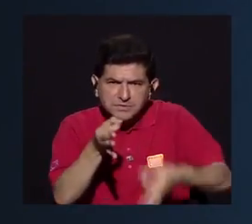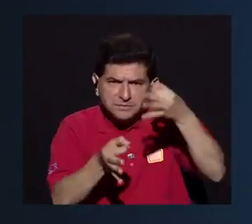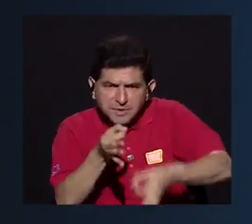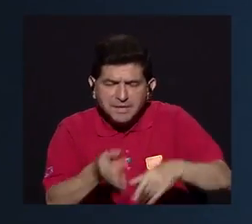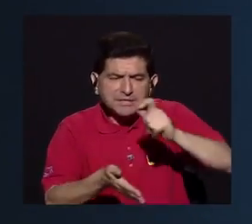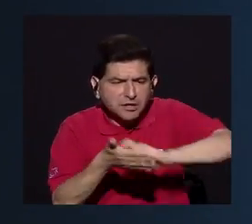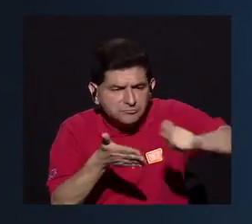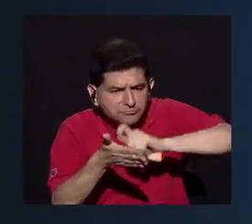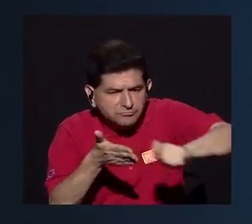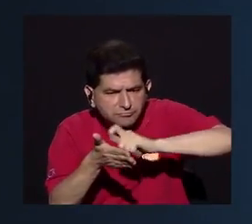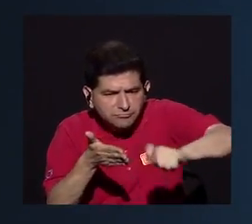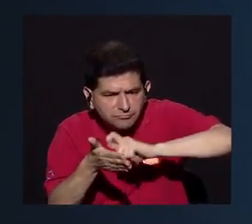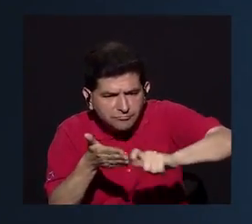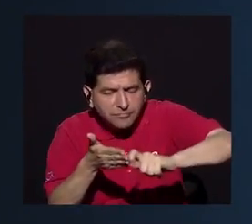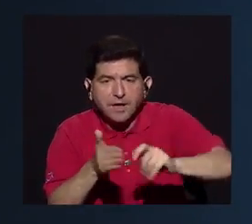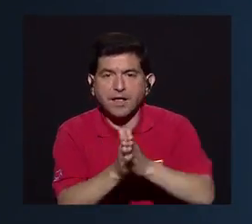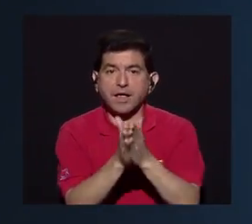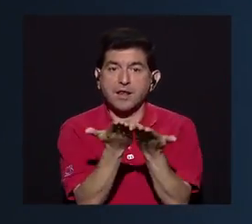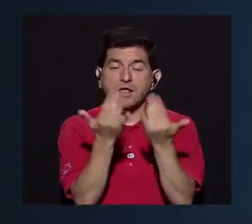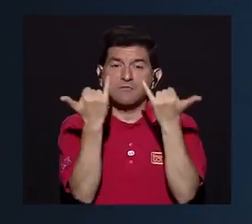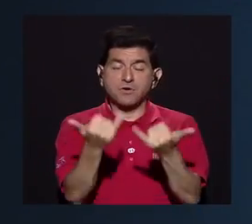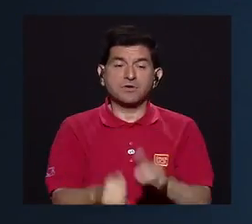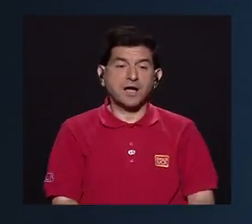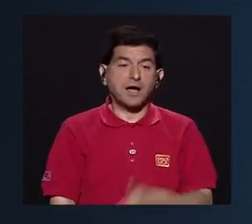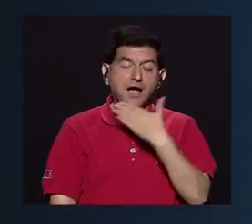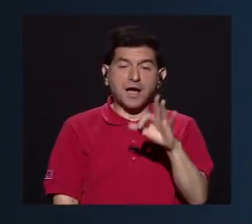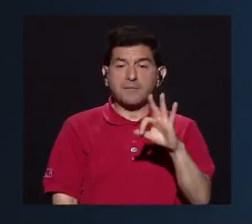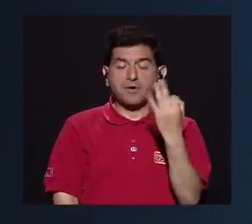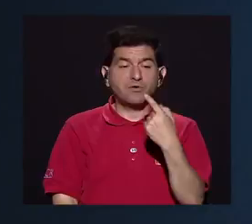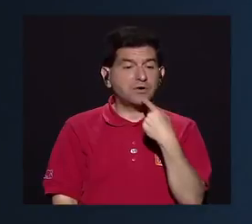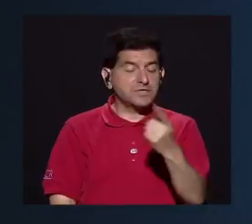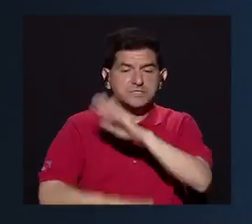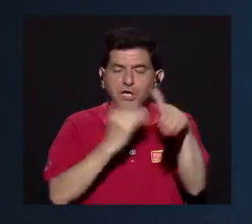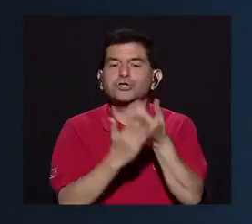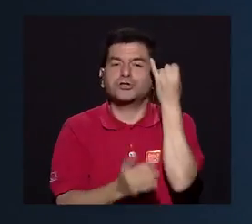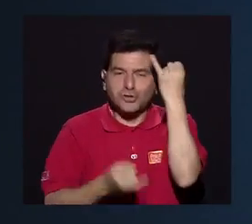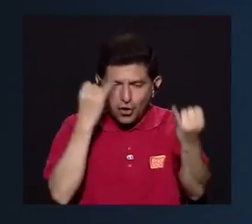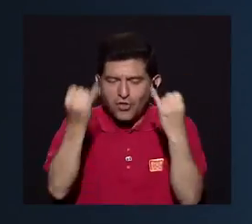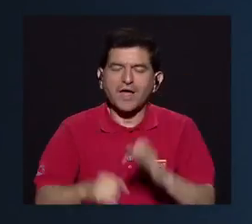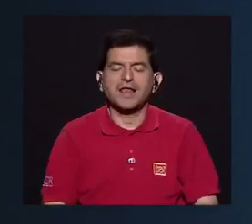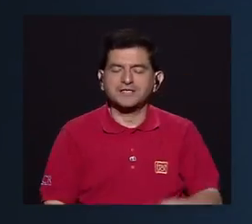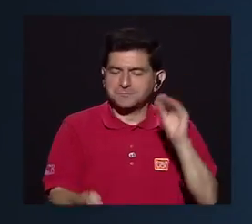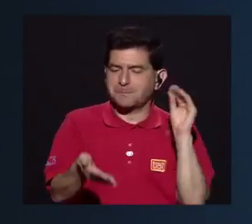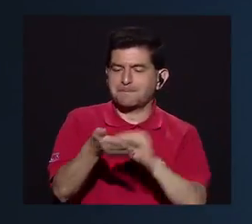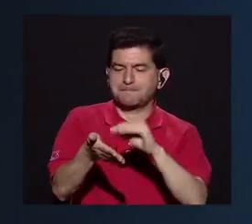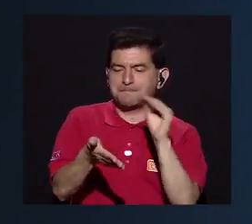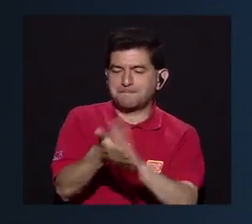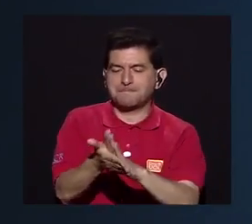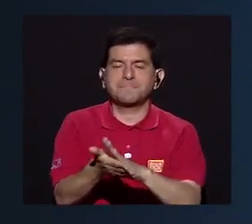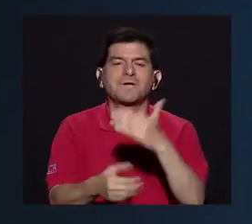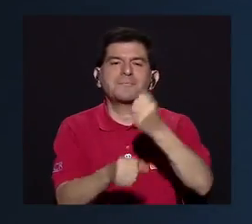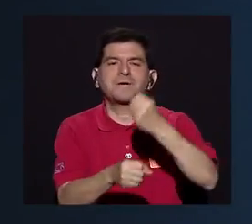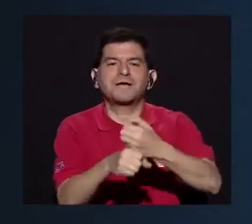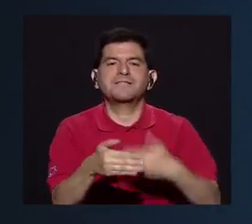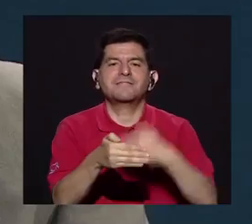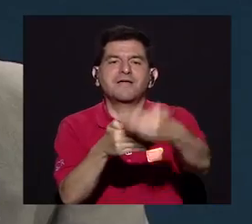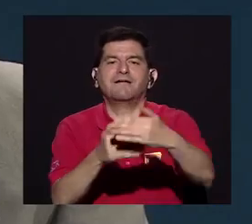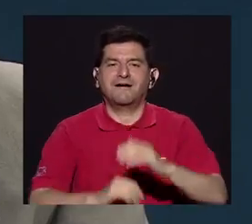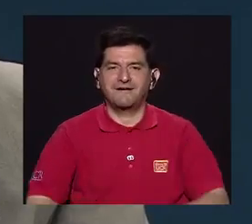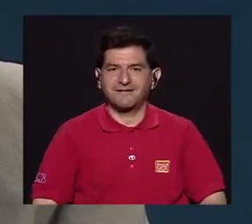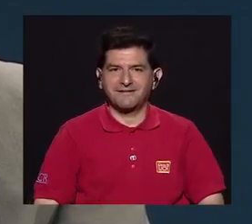haber escrito el libro. Digo, esta es la mejor forma de decir, todas las ideas las plasmamos y trabajamos en ellas.